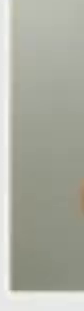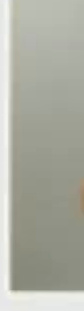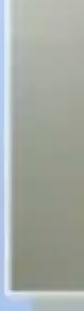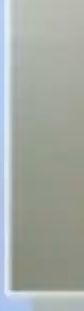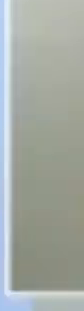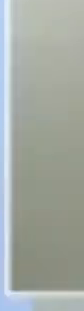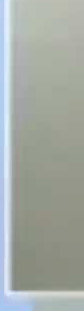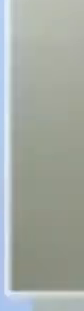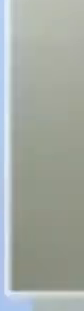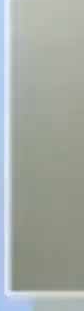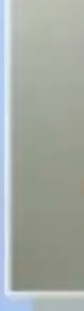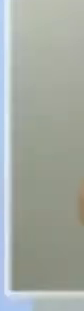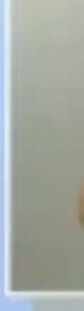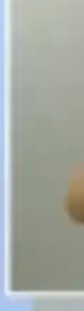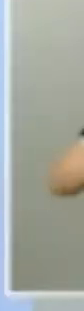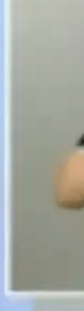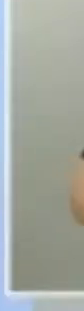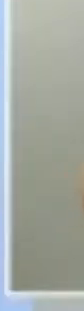no trabajen,